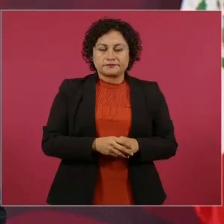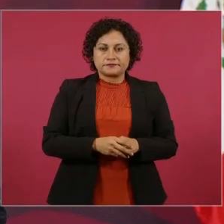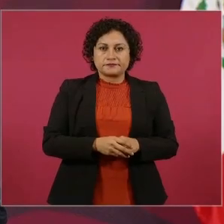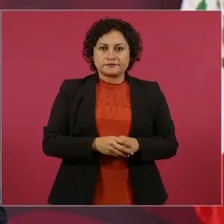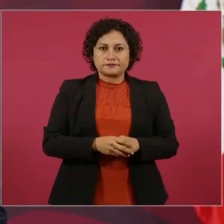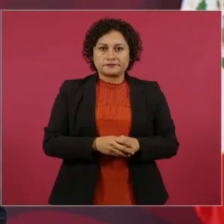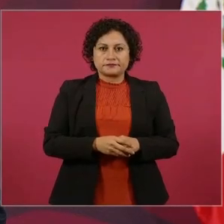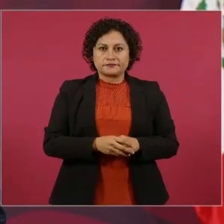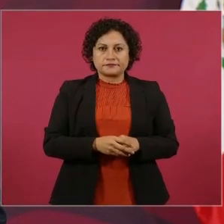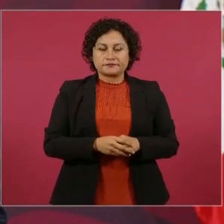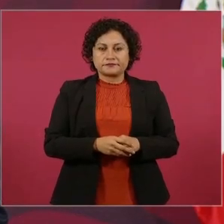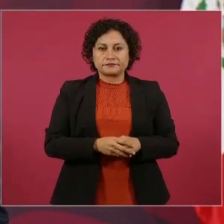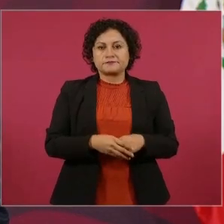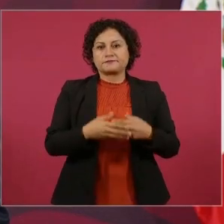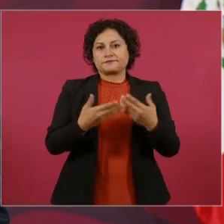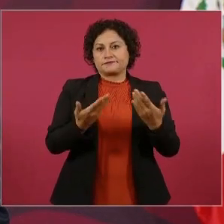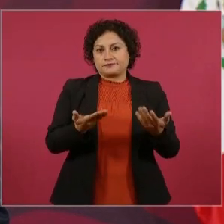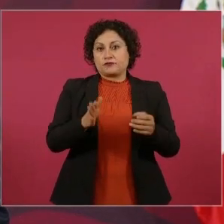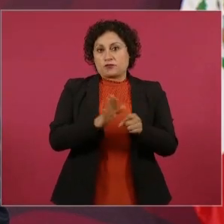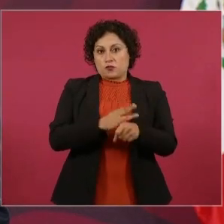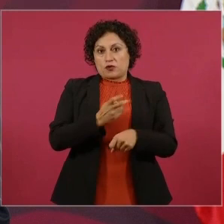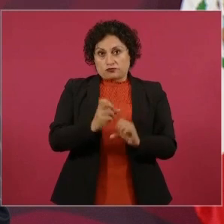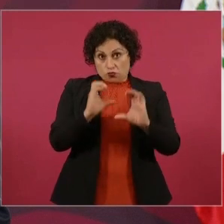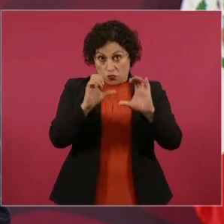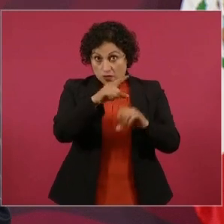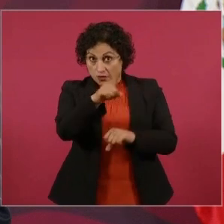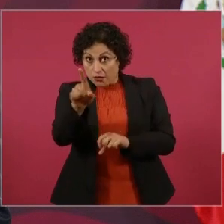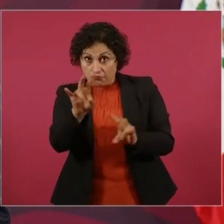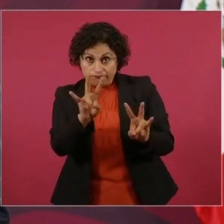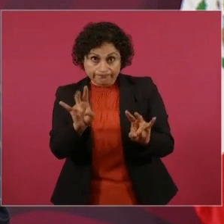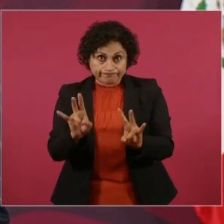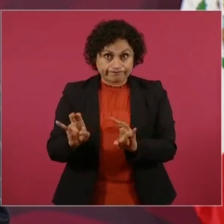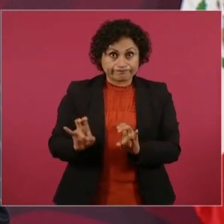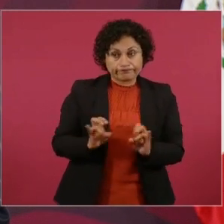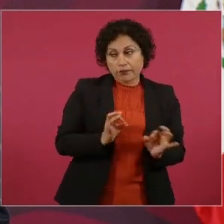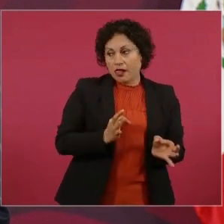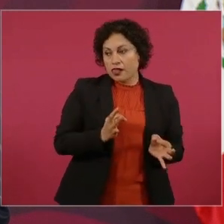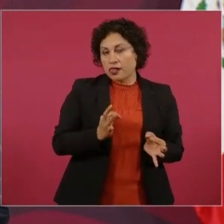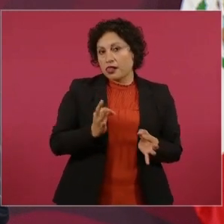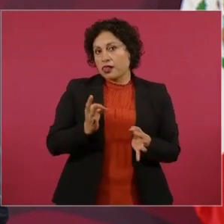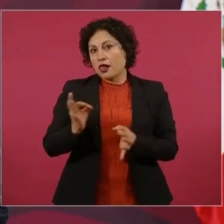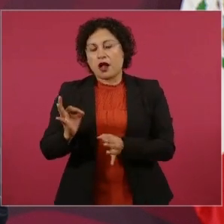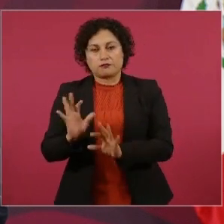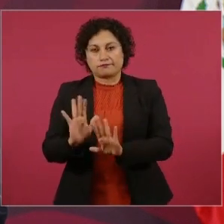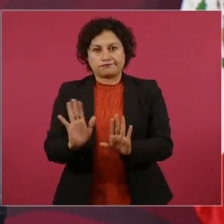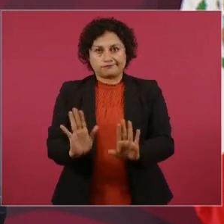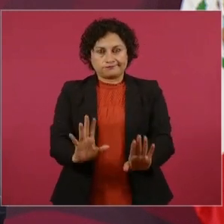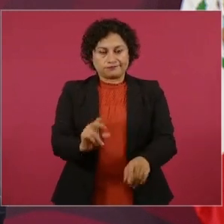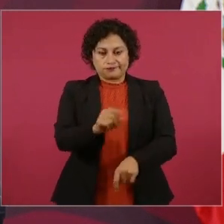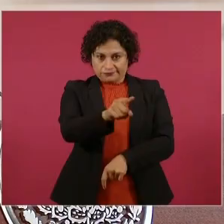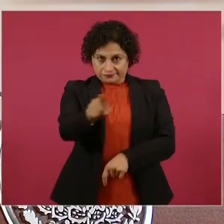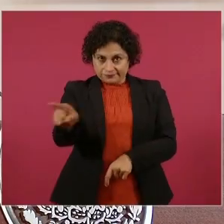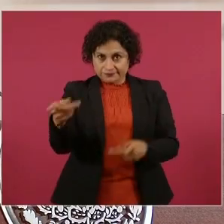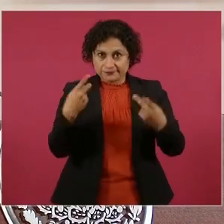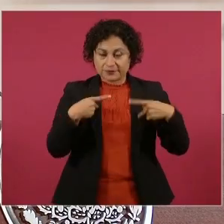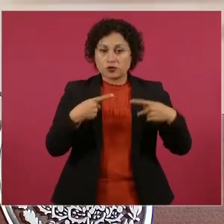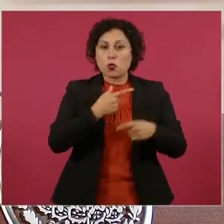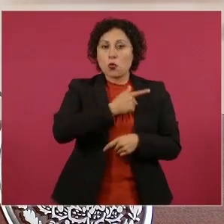lucidez por eso no hay que corromperse a ustedes que les gusta el periodismo